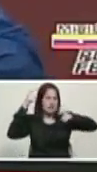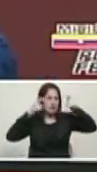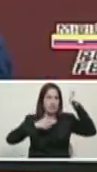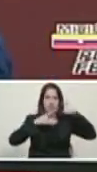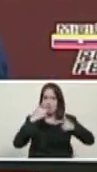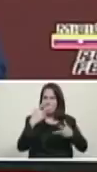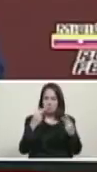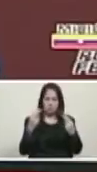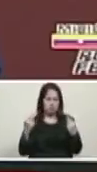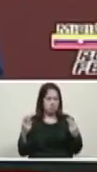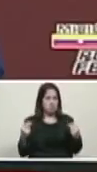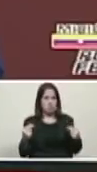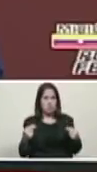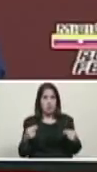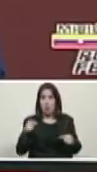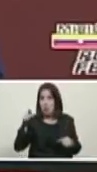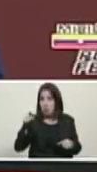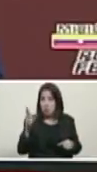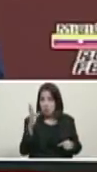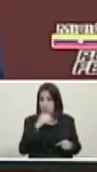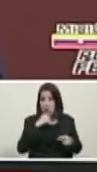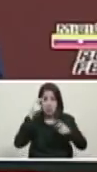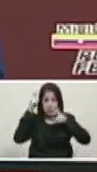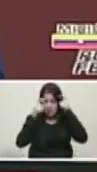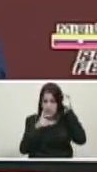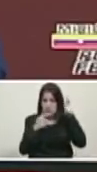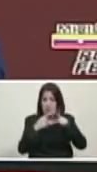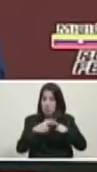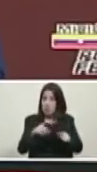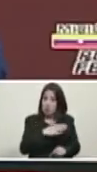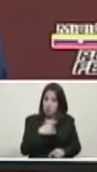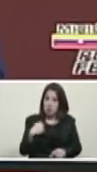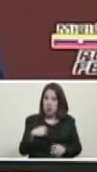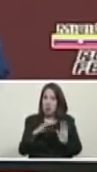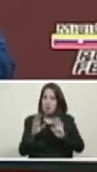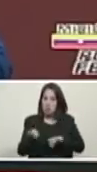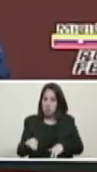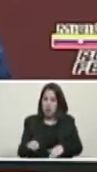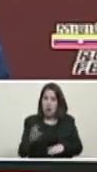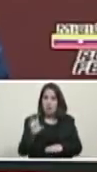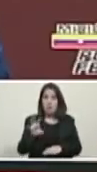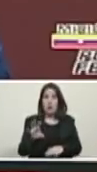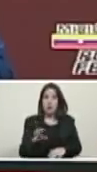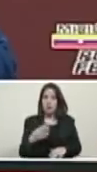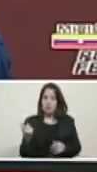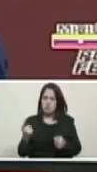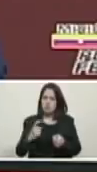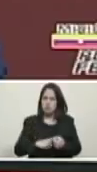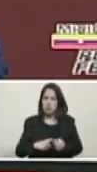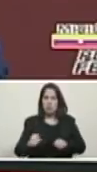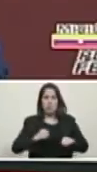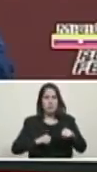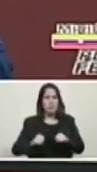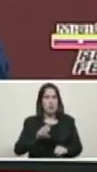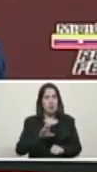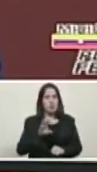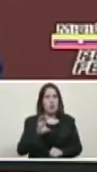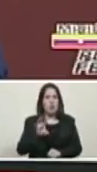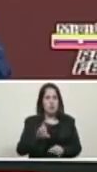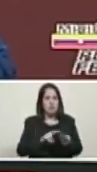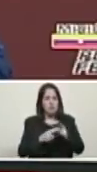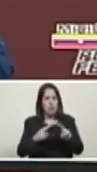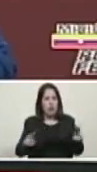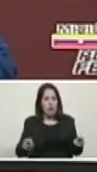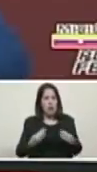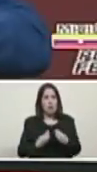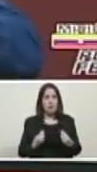si usted no es chavista si es artista y quiero hacer algo por el país incorporarse al movimiento por la paz de la vida y vaya con su canto con su